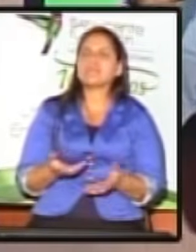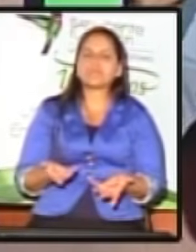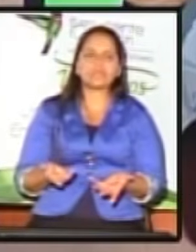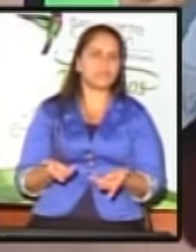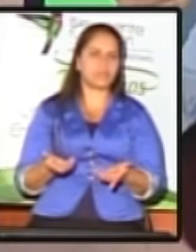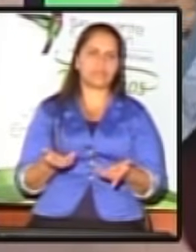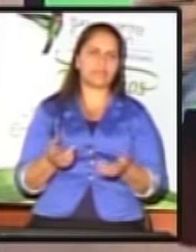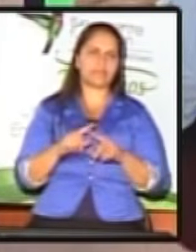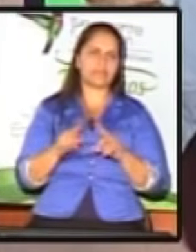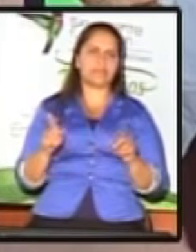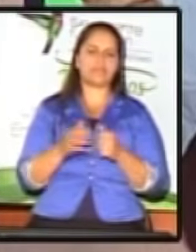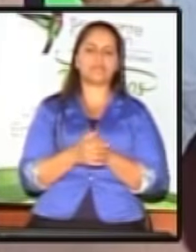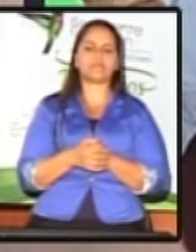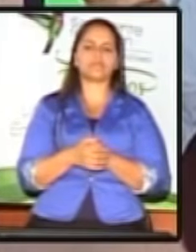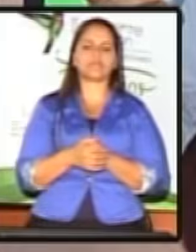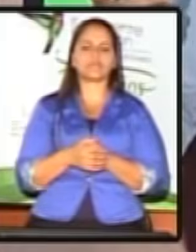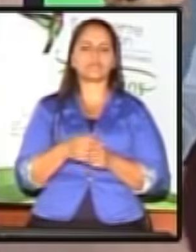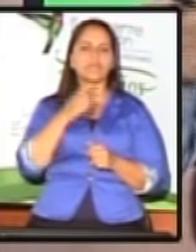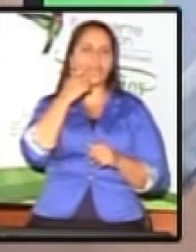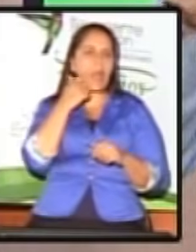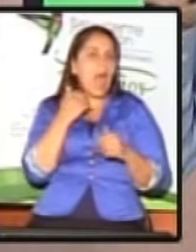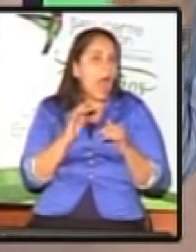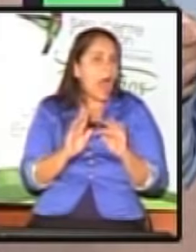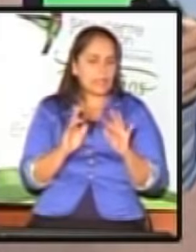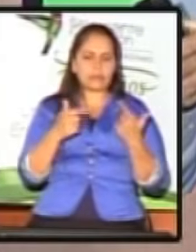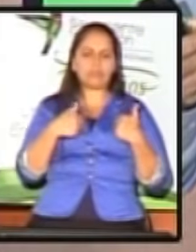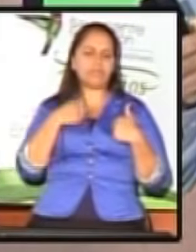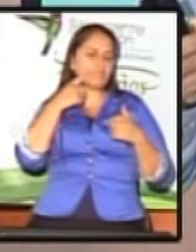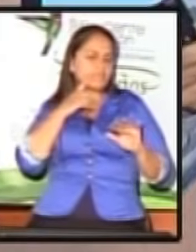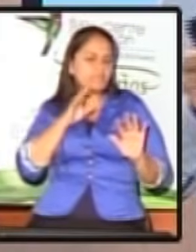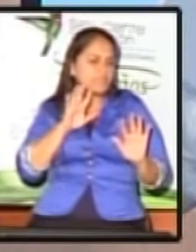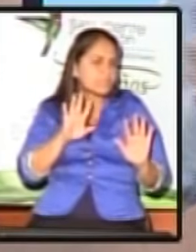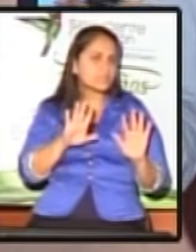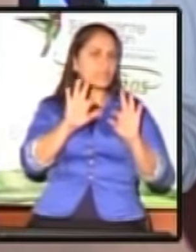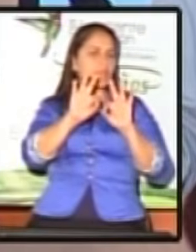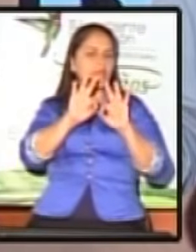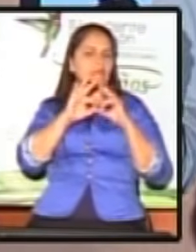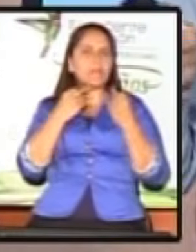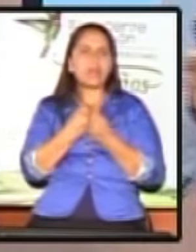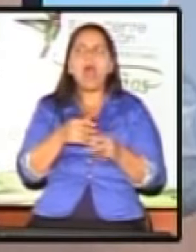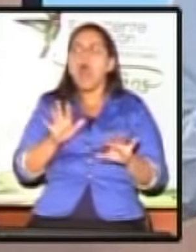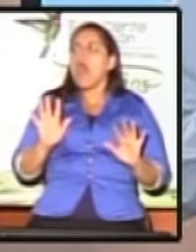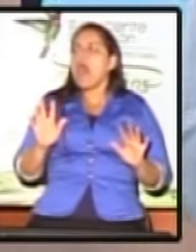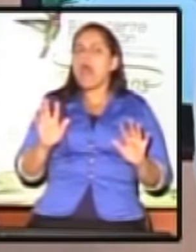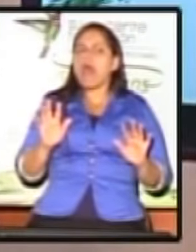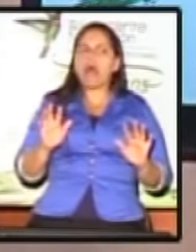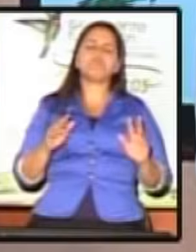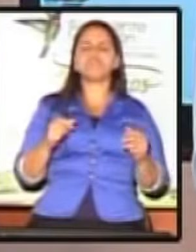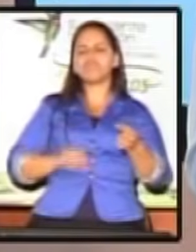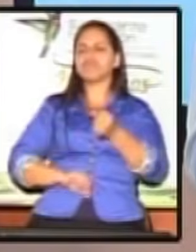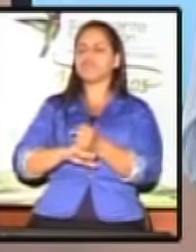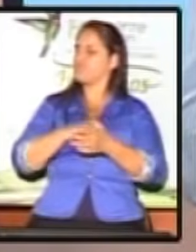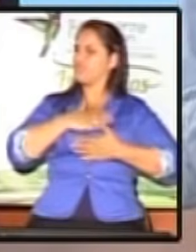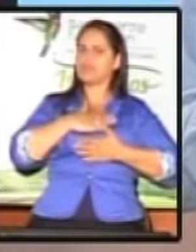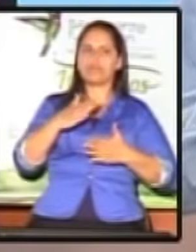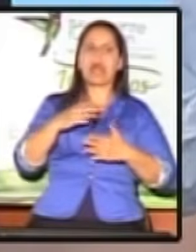que abrió el resultado de una biopsia y la familia se enfrentó a esa realidad y en vez de salir corriendo y dejarlo abandonado